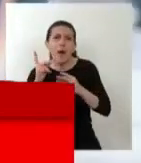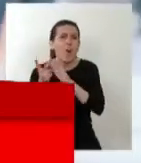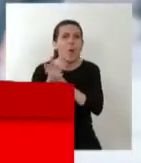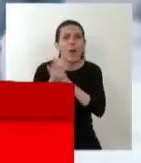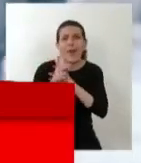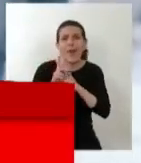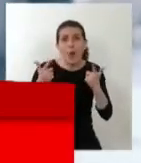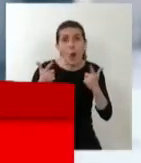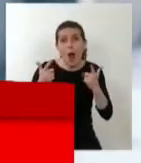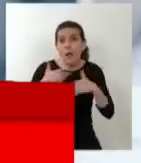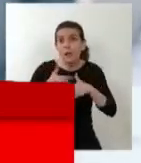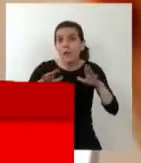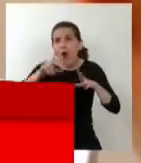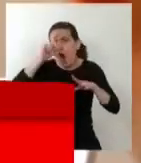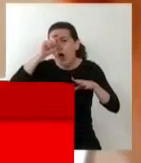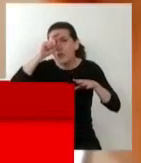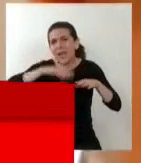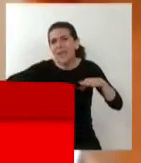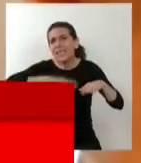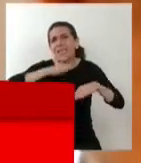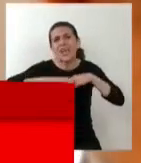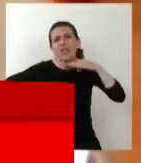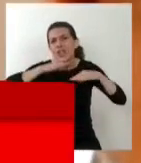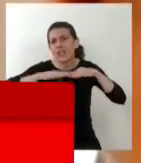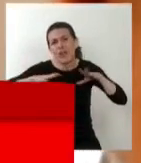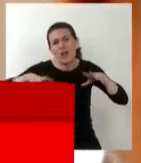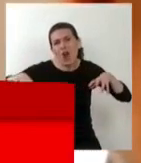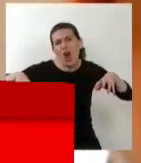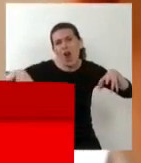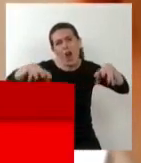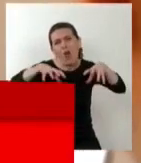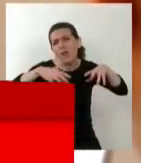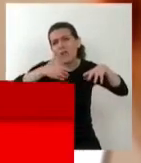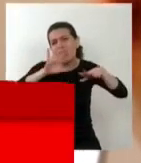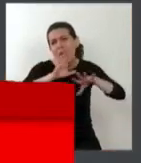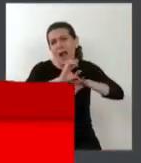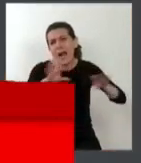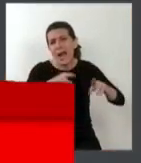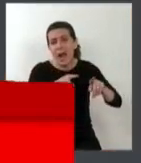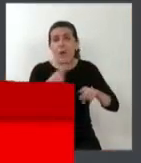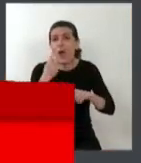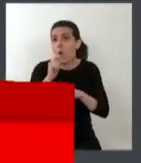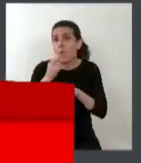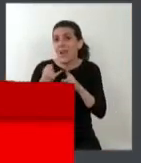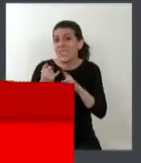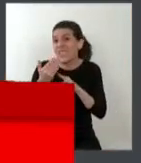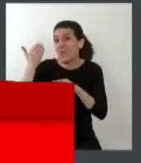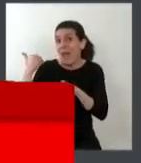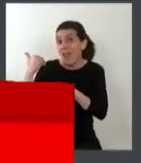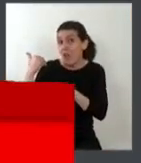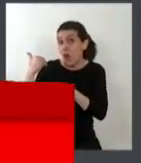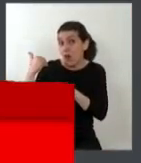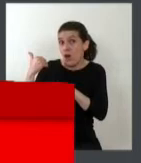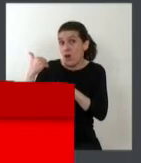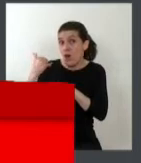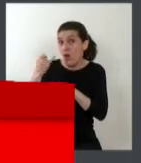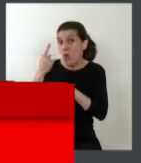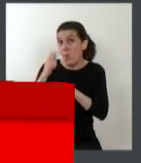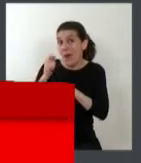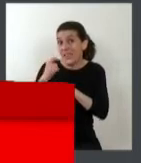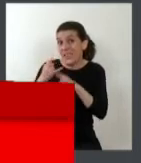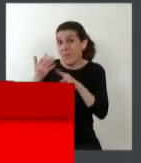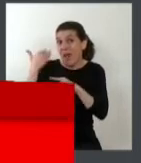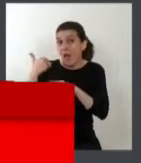hay sistema de salud que aguante. Hace un mes y medio, el 93% de los